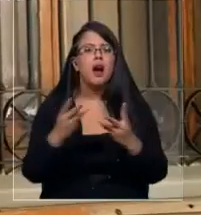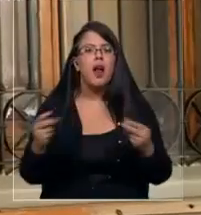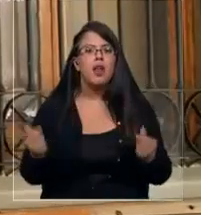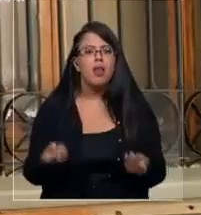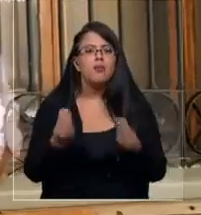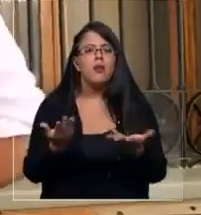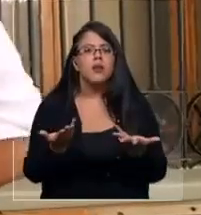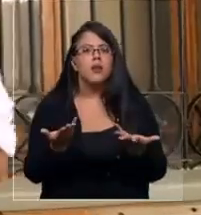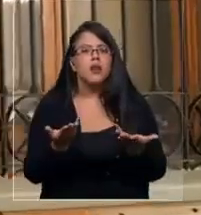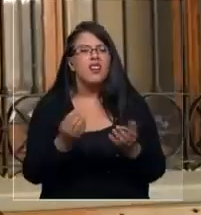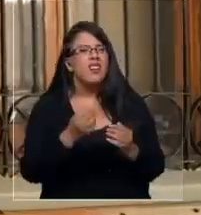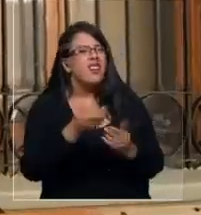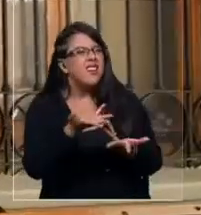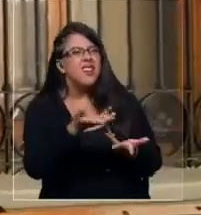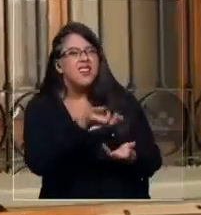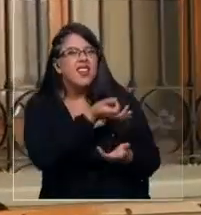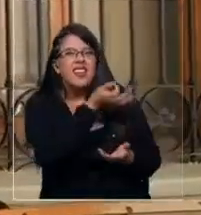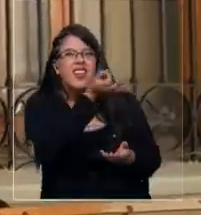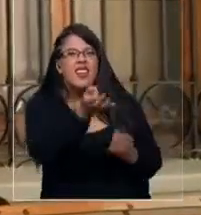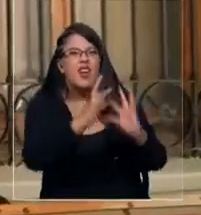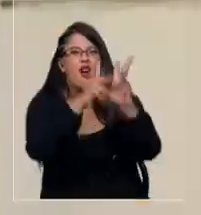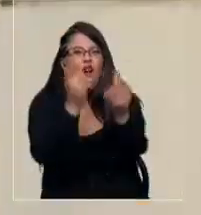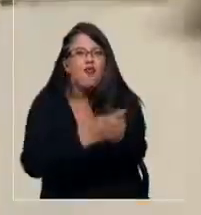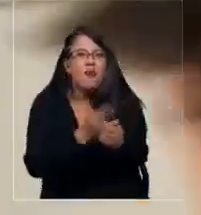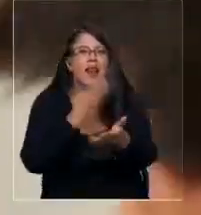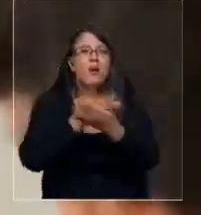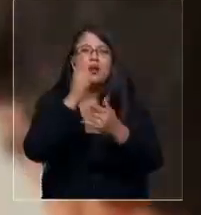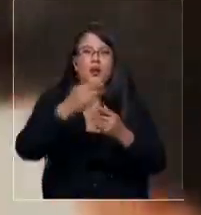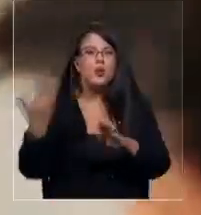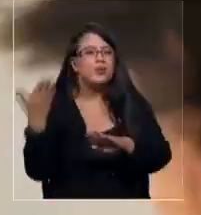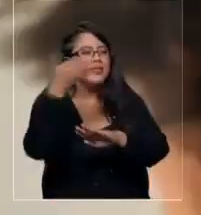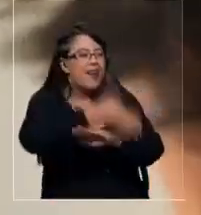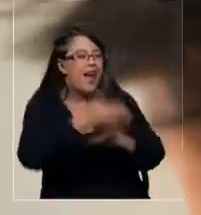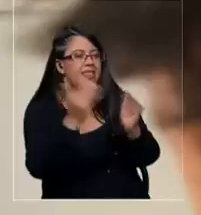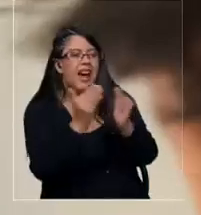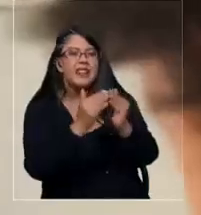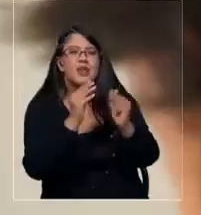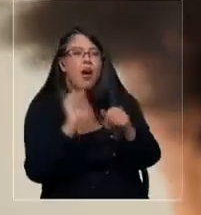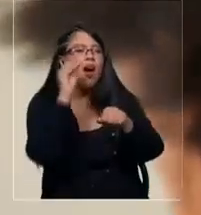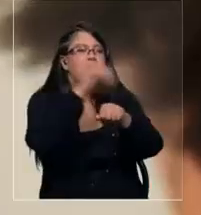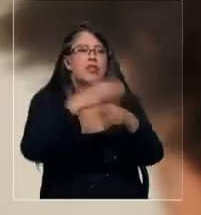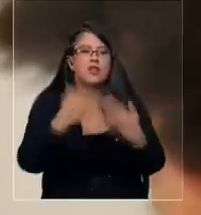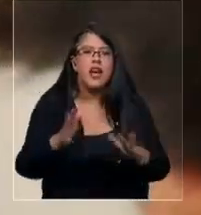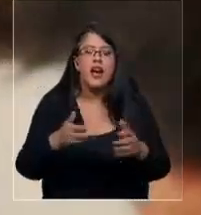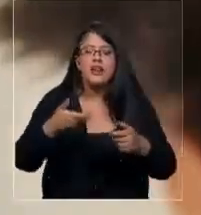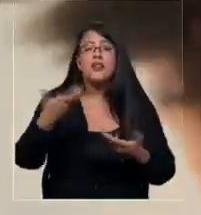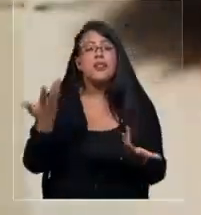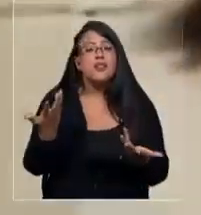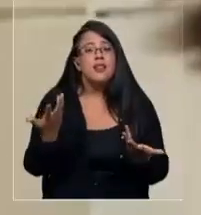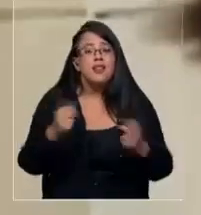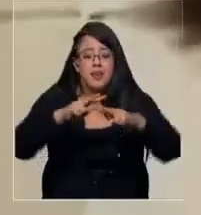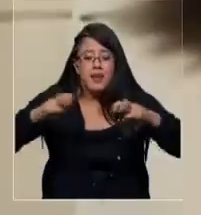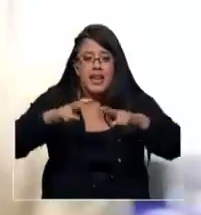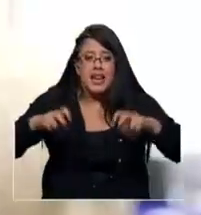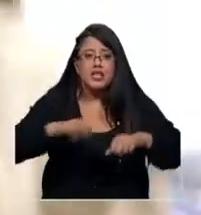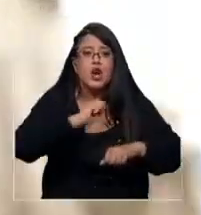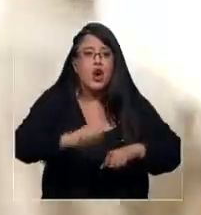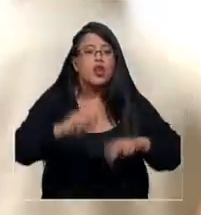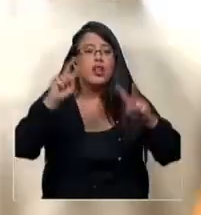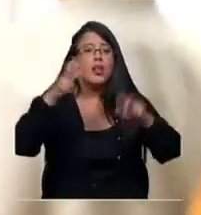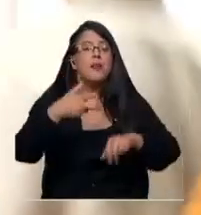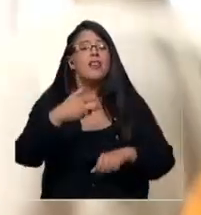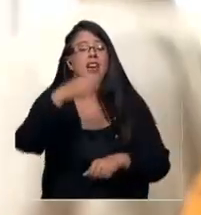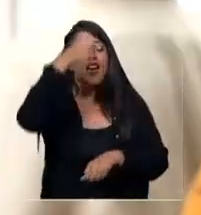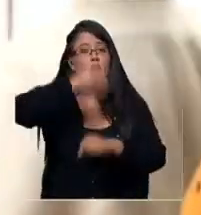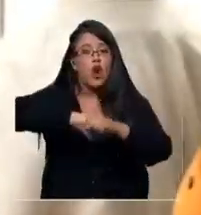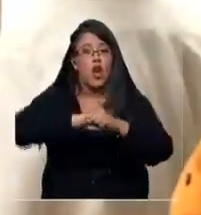y dijiste, estoy investigando una vacuna contra el coronavirus? La verdad es que posiblemente se van a enterar ahora porque no lo sabía.